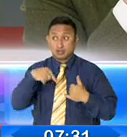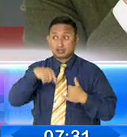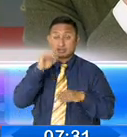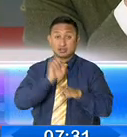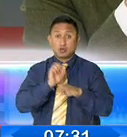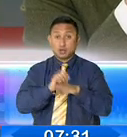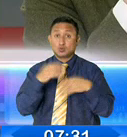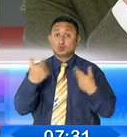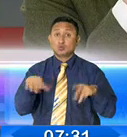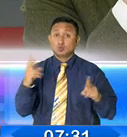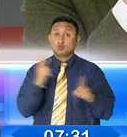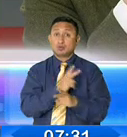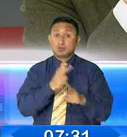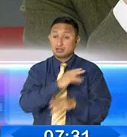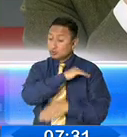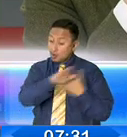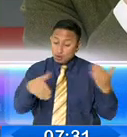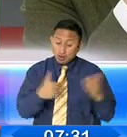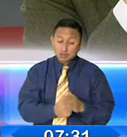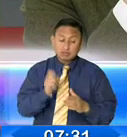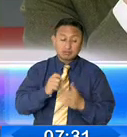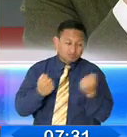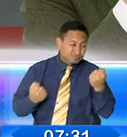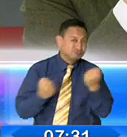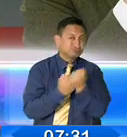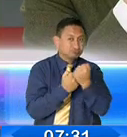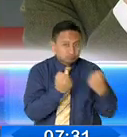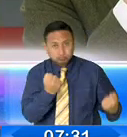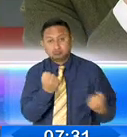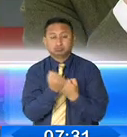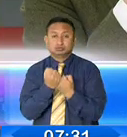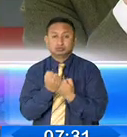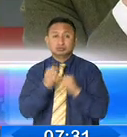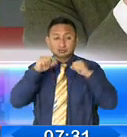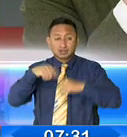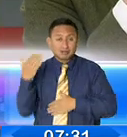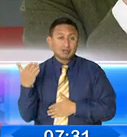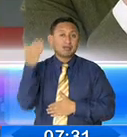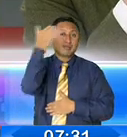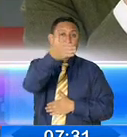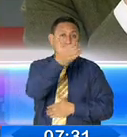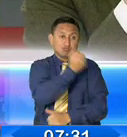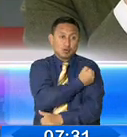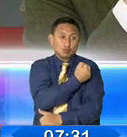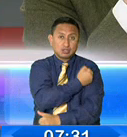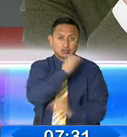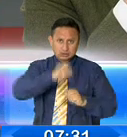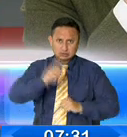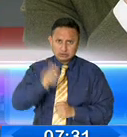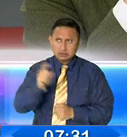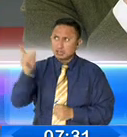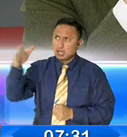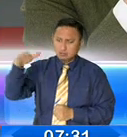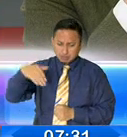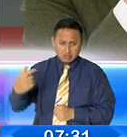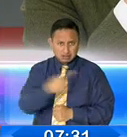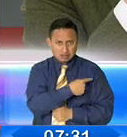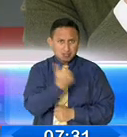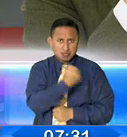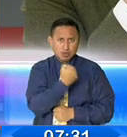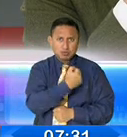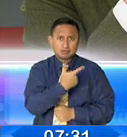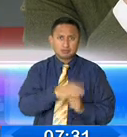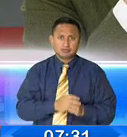que todos poner de parte, ir a vacunarnos también, exigir las vacunas de nuestros adultos mayores que son